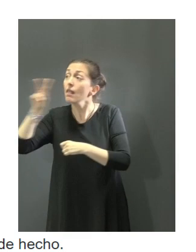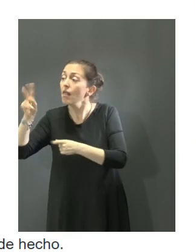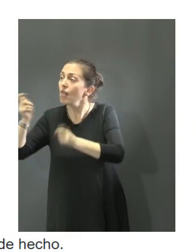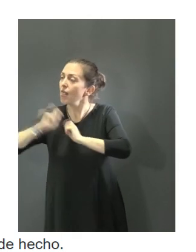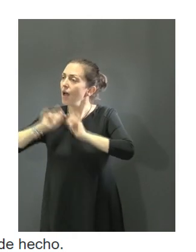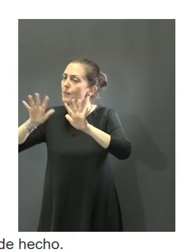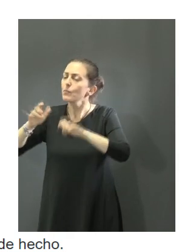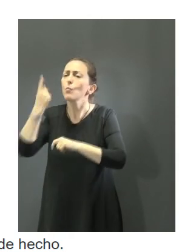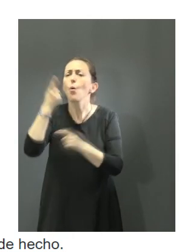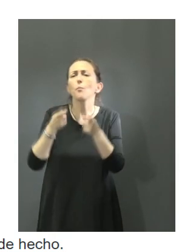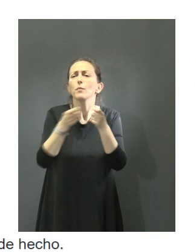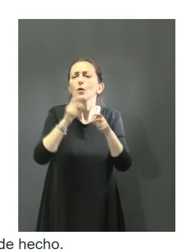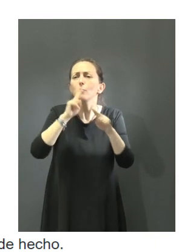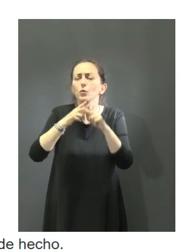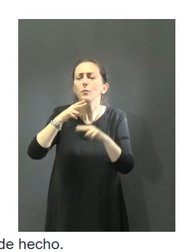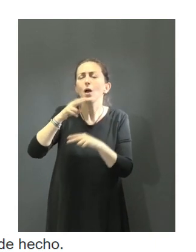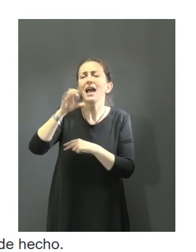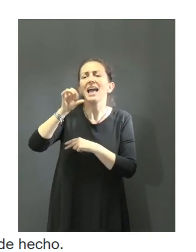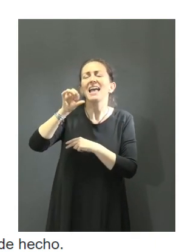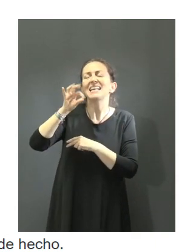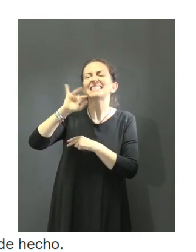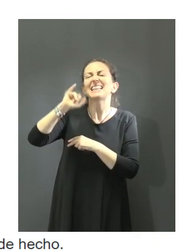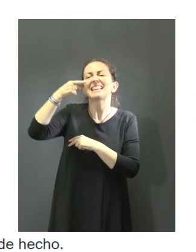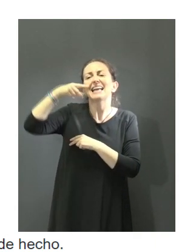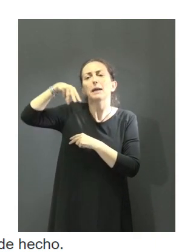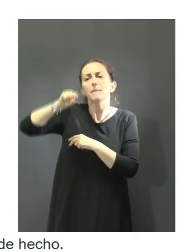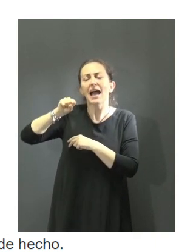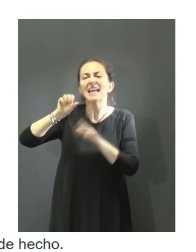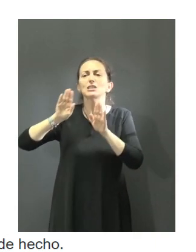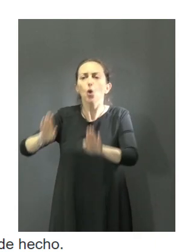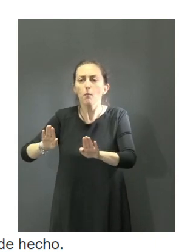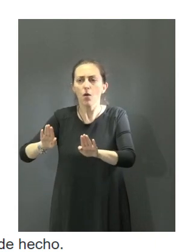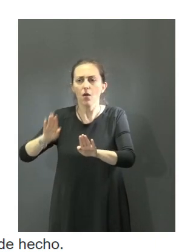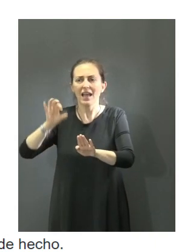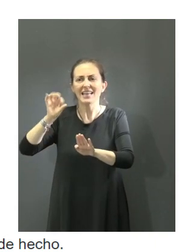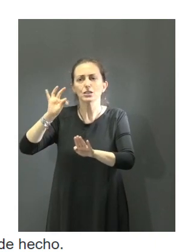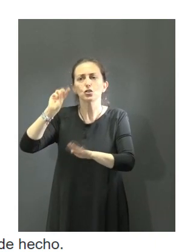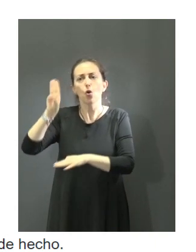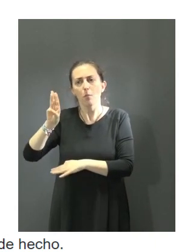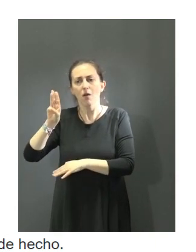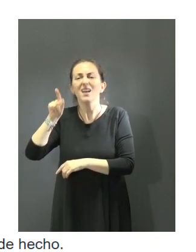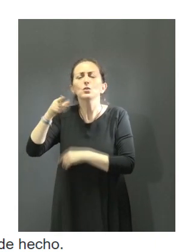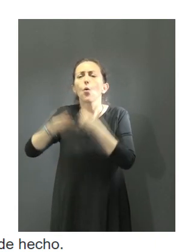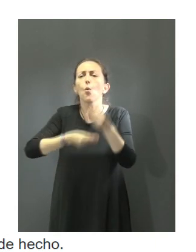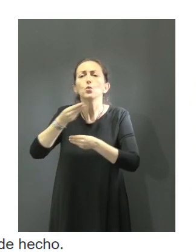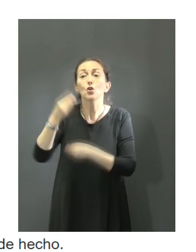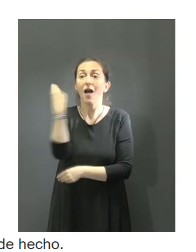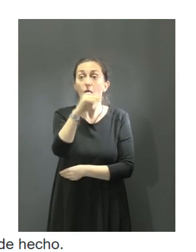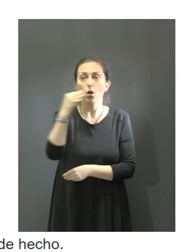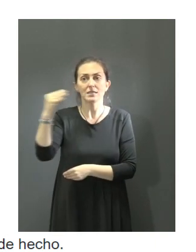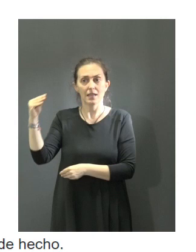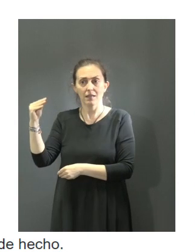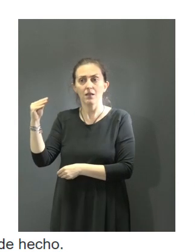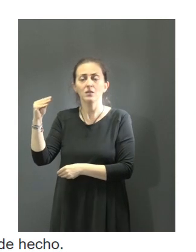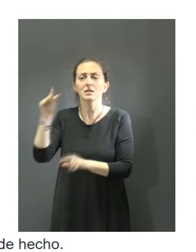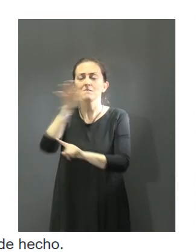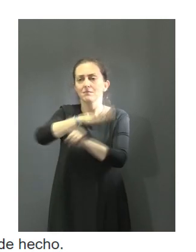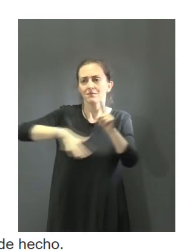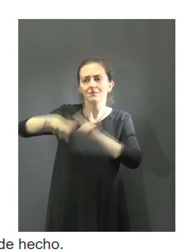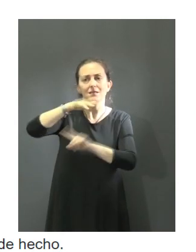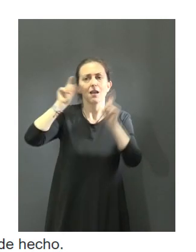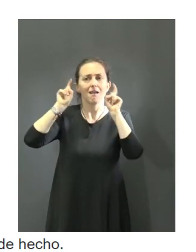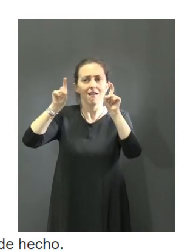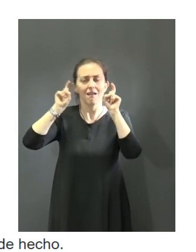Hay un videojuego que se llama Stigma Stop, que se está utilizando mucho con adolescentes en entornos